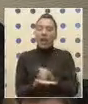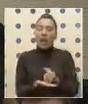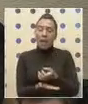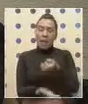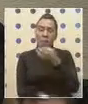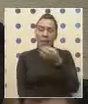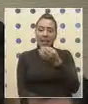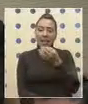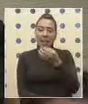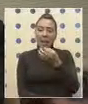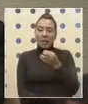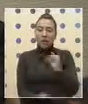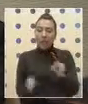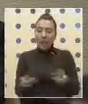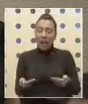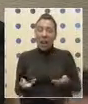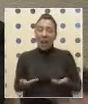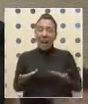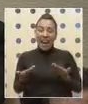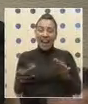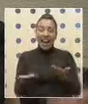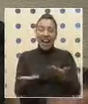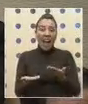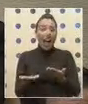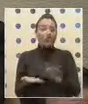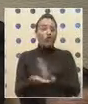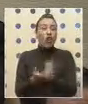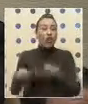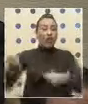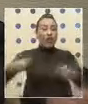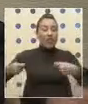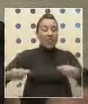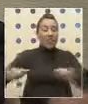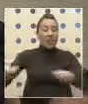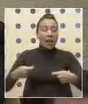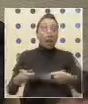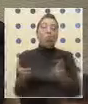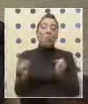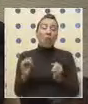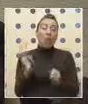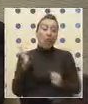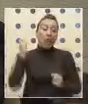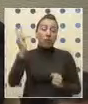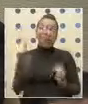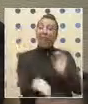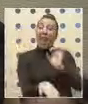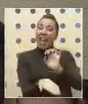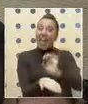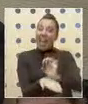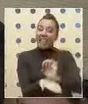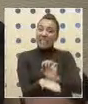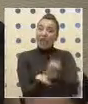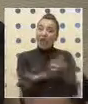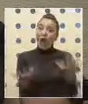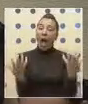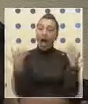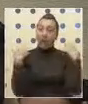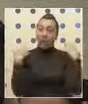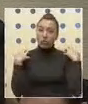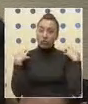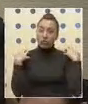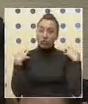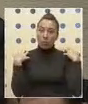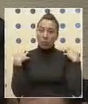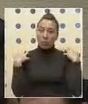medicamentos que hoy día están entregados todos al mercado pueden el día de mañana el Estado hacerse cargo de ellos,